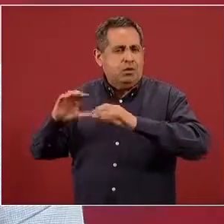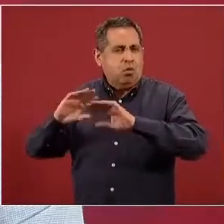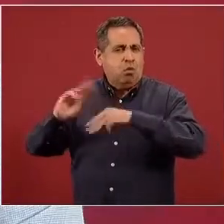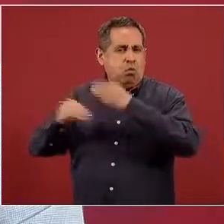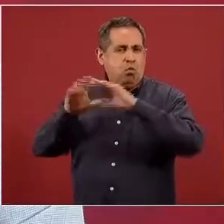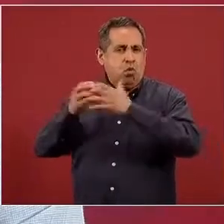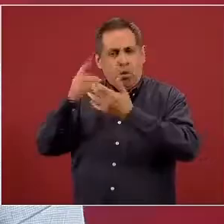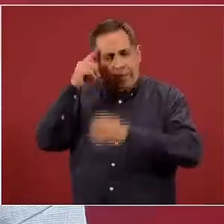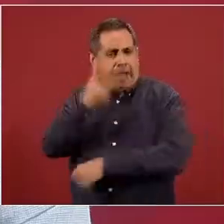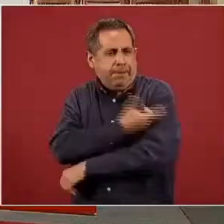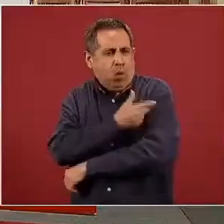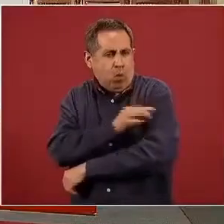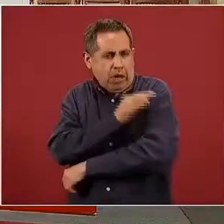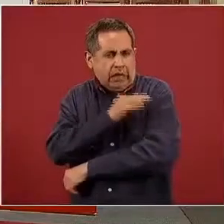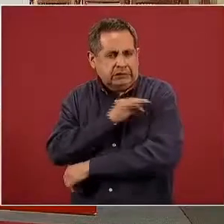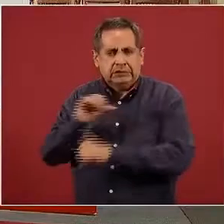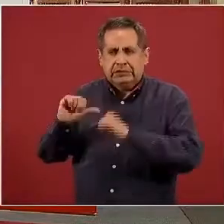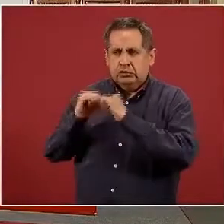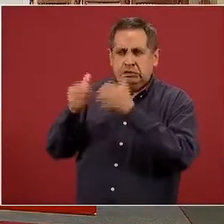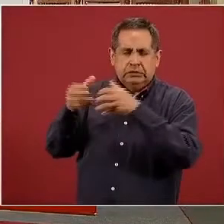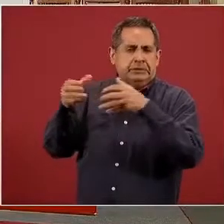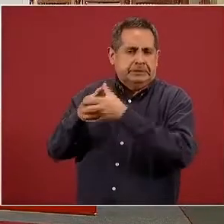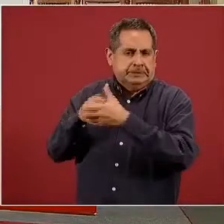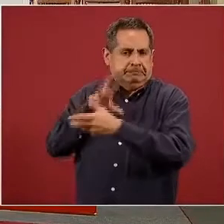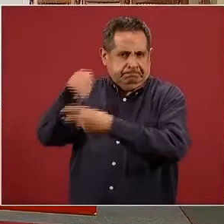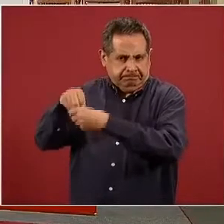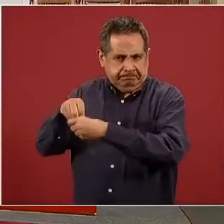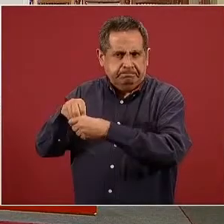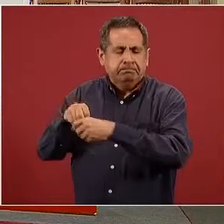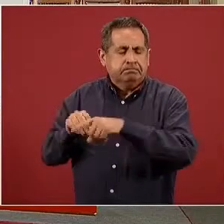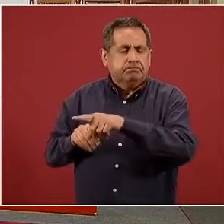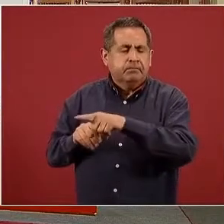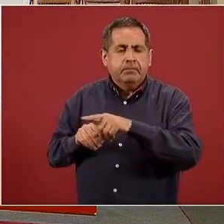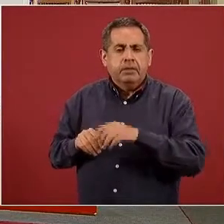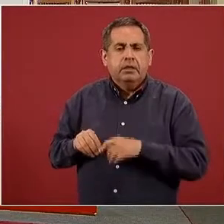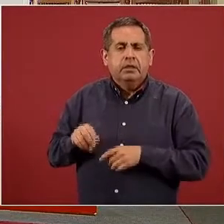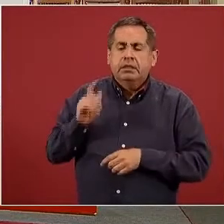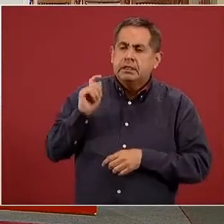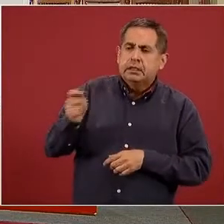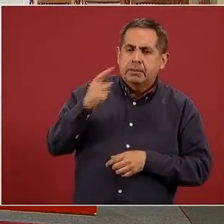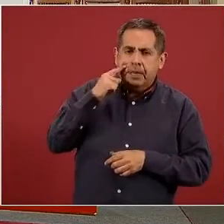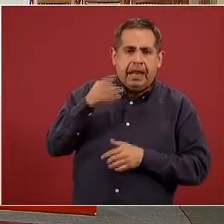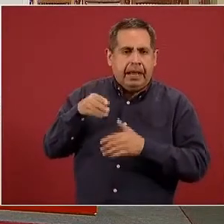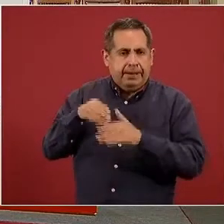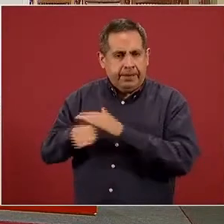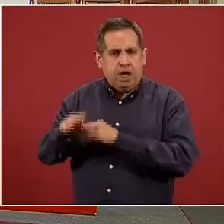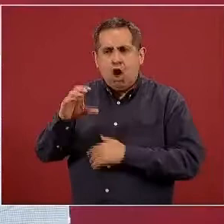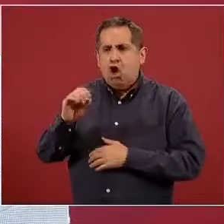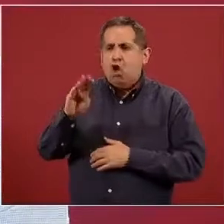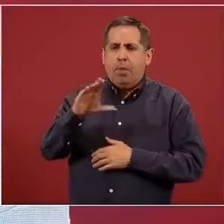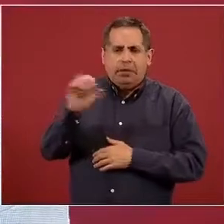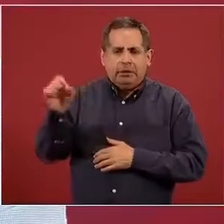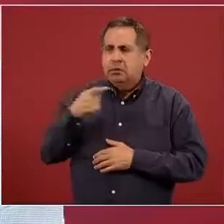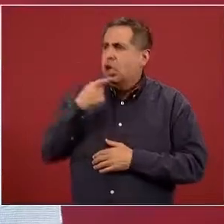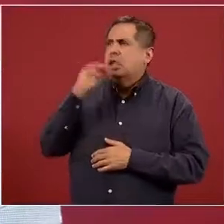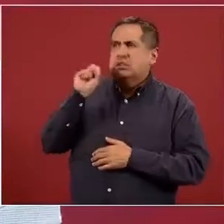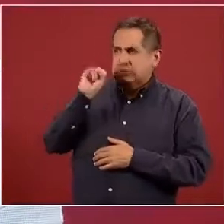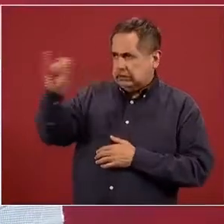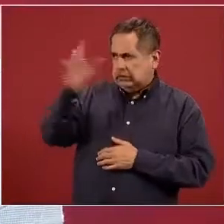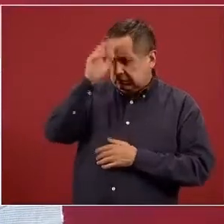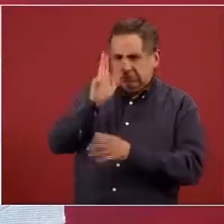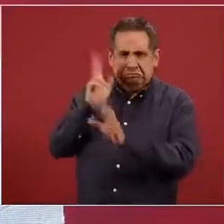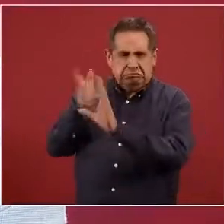para Vacunas, quien es el portal de entrada a COVAX, que así lo haríamos. Estuvimos